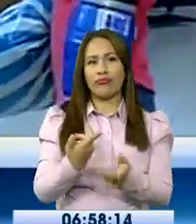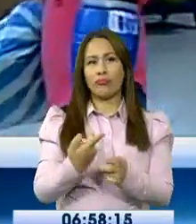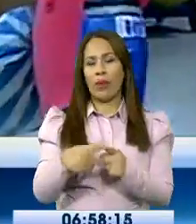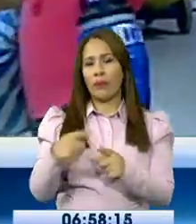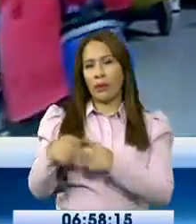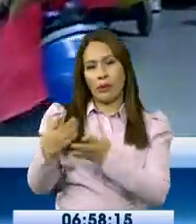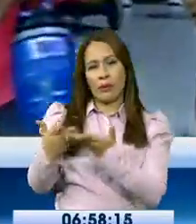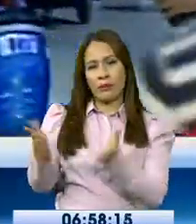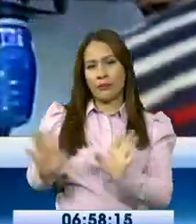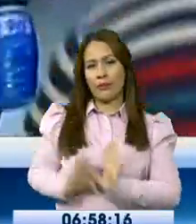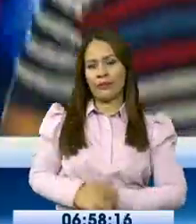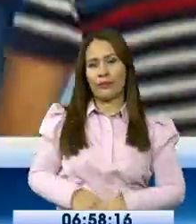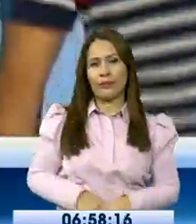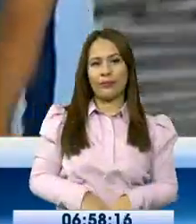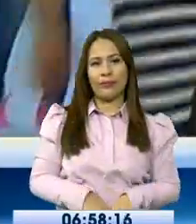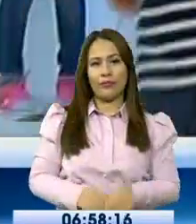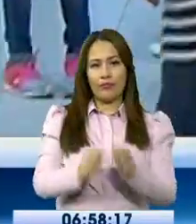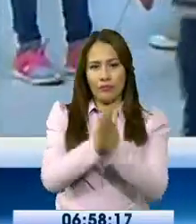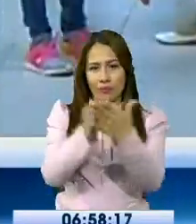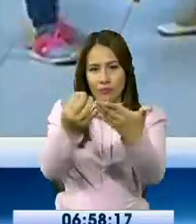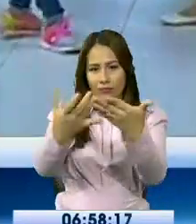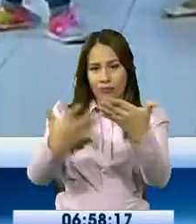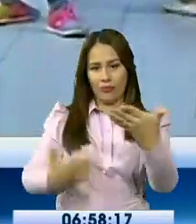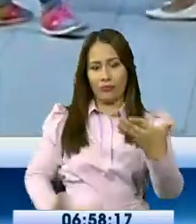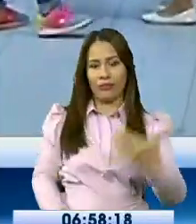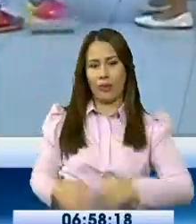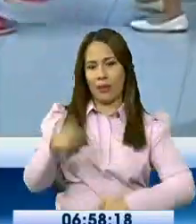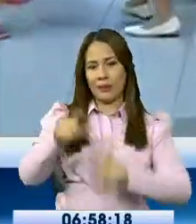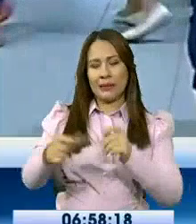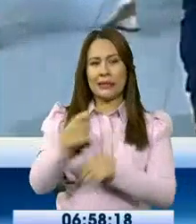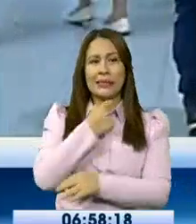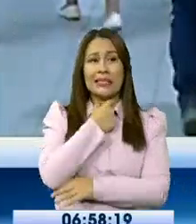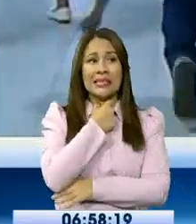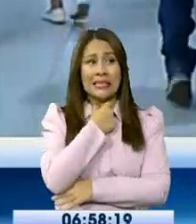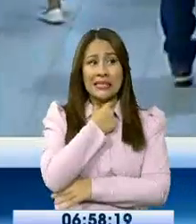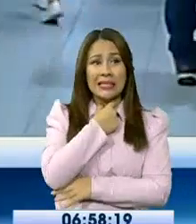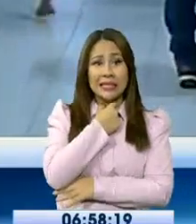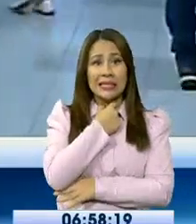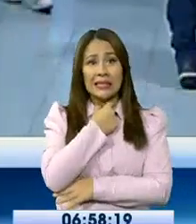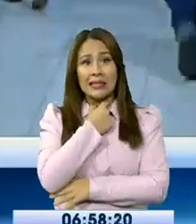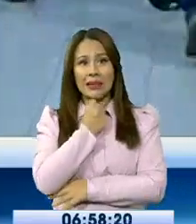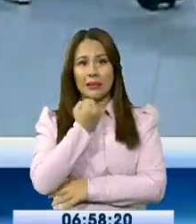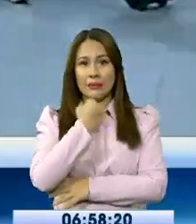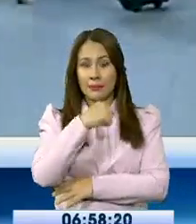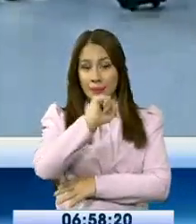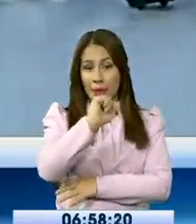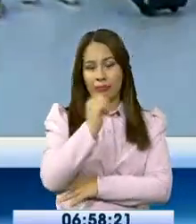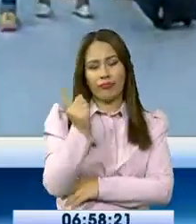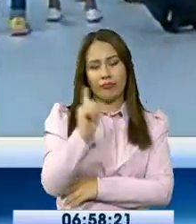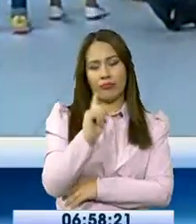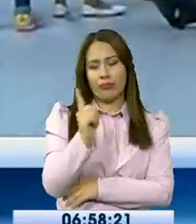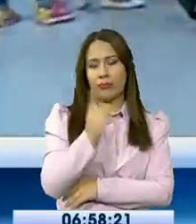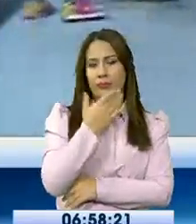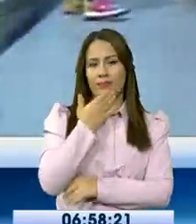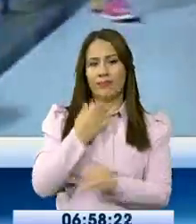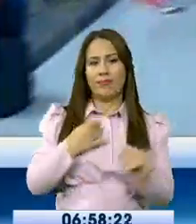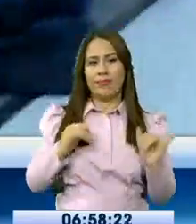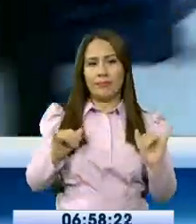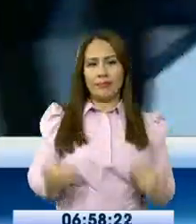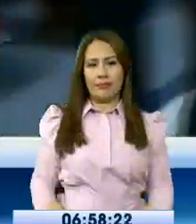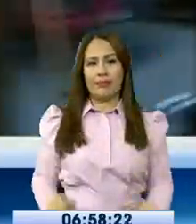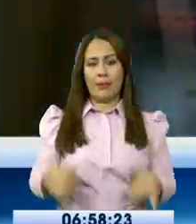útiles escolares. Las personas ahorita no tienen el dinero como para poder coger e irse a